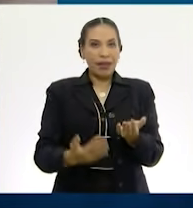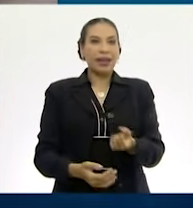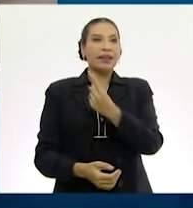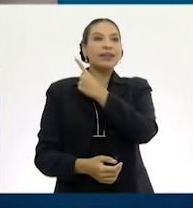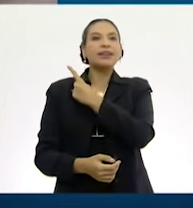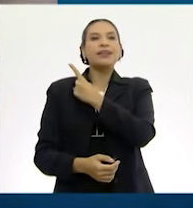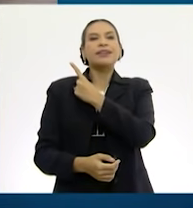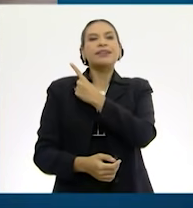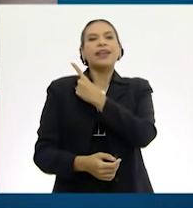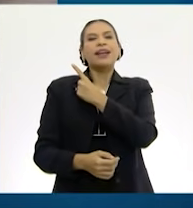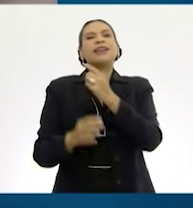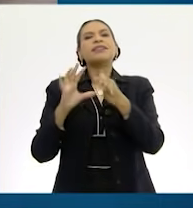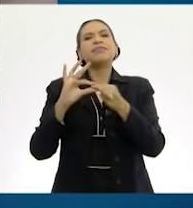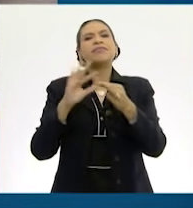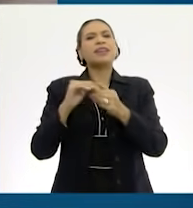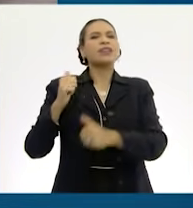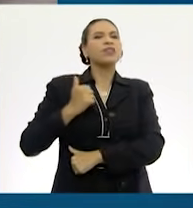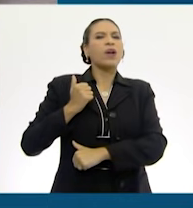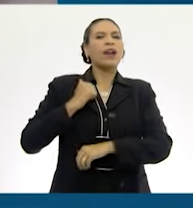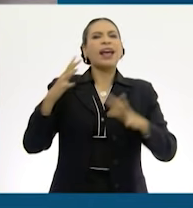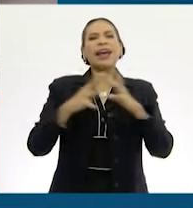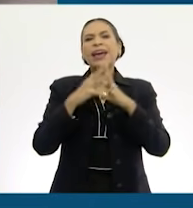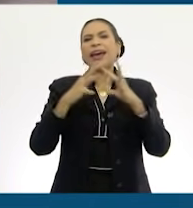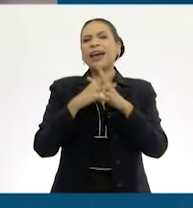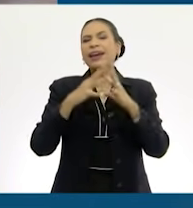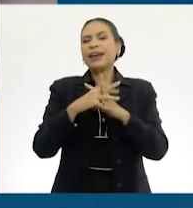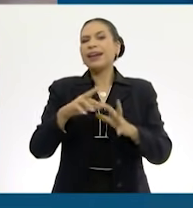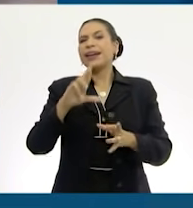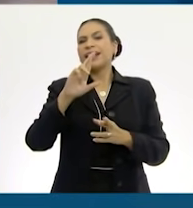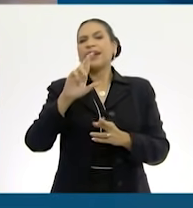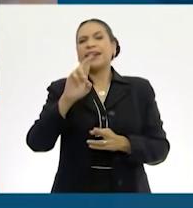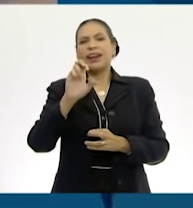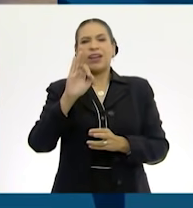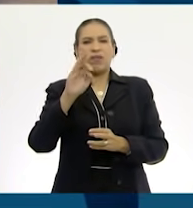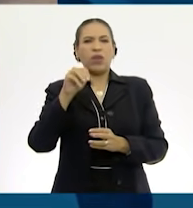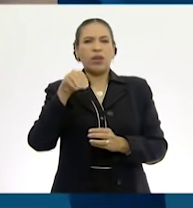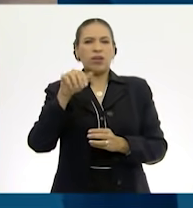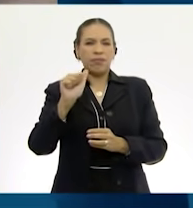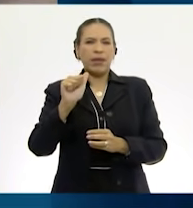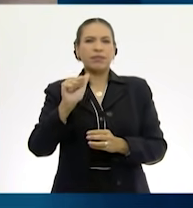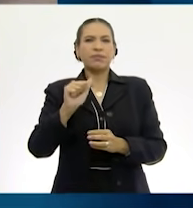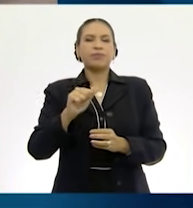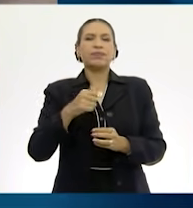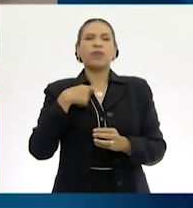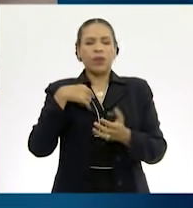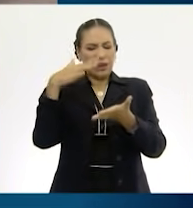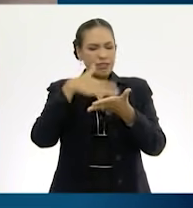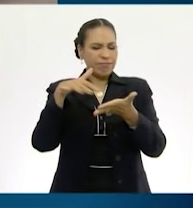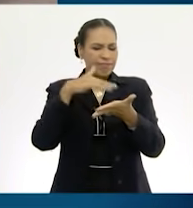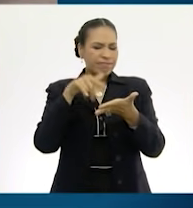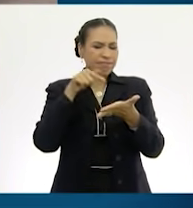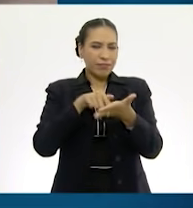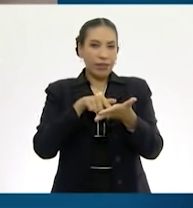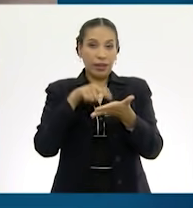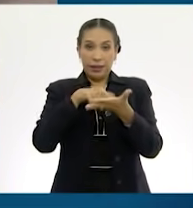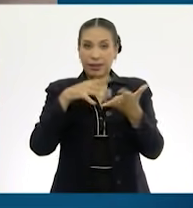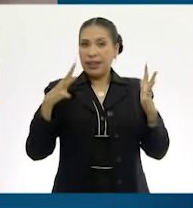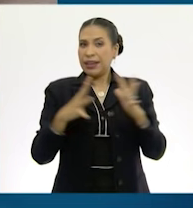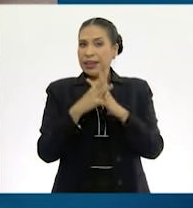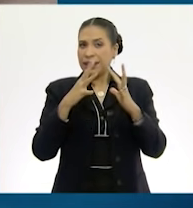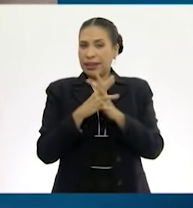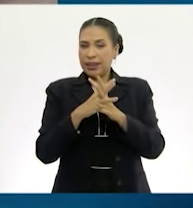habla sobre los soldados durante la Guerra de Reforma. Yo había leído que en esa